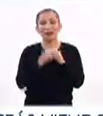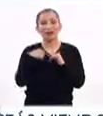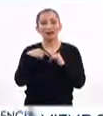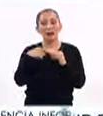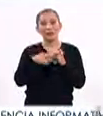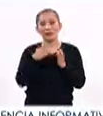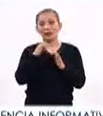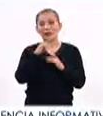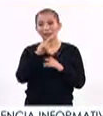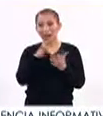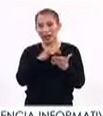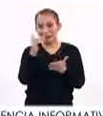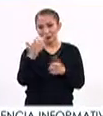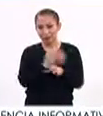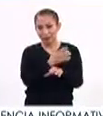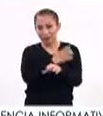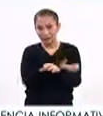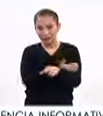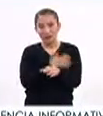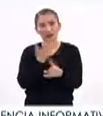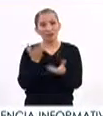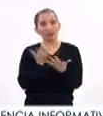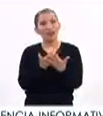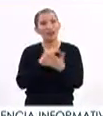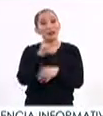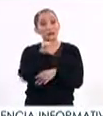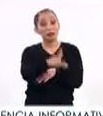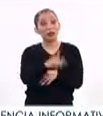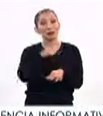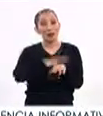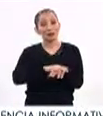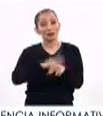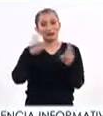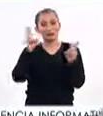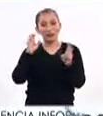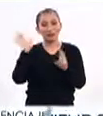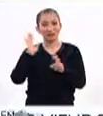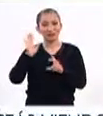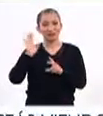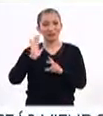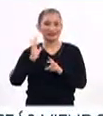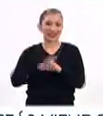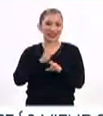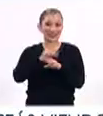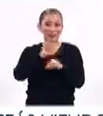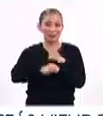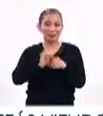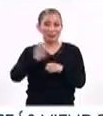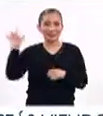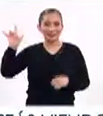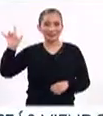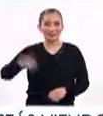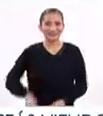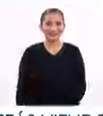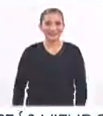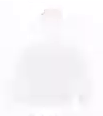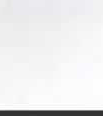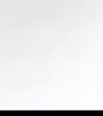de esta emisión de Interfaz. Gracias por habernos acompañado. Los esperamos el lunes con mucho más. Chao, pasen excelente fin de semana.